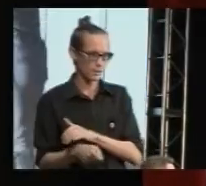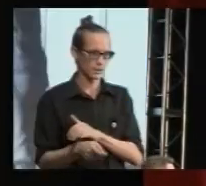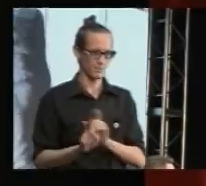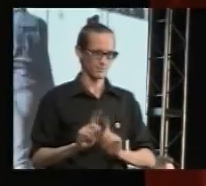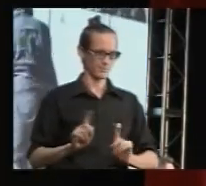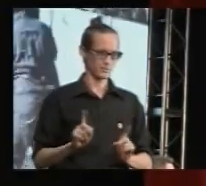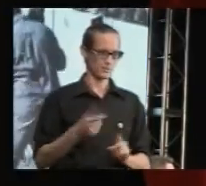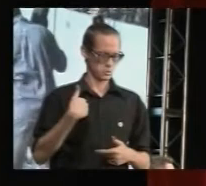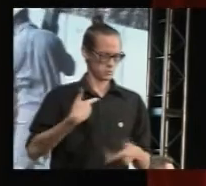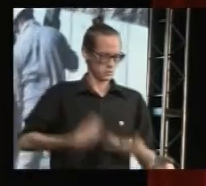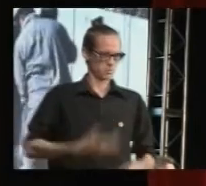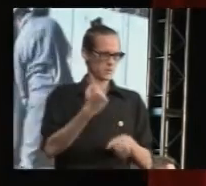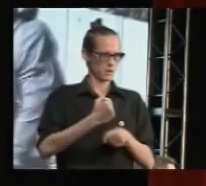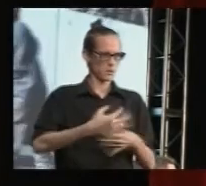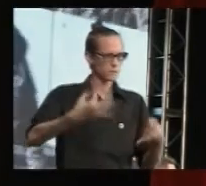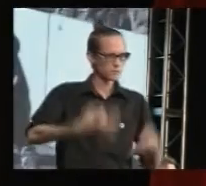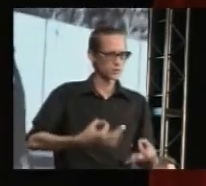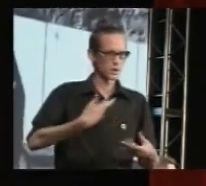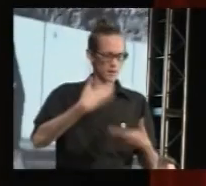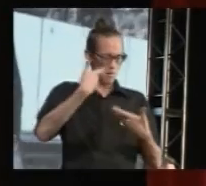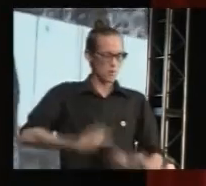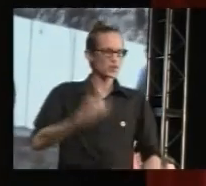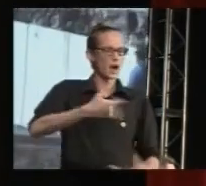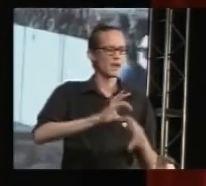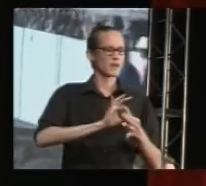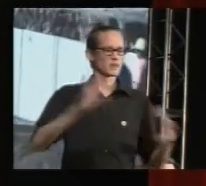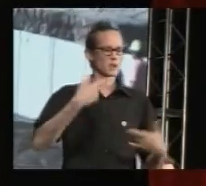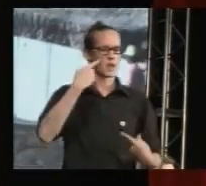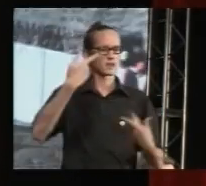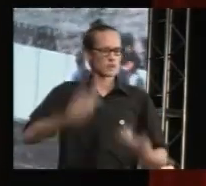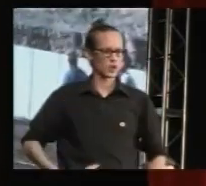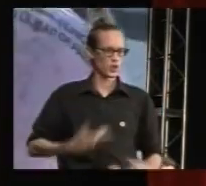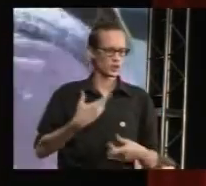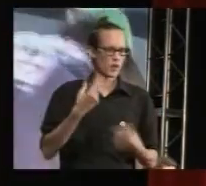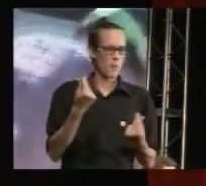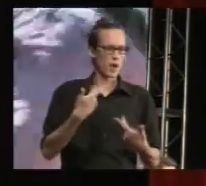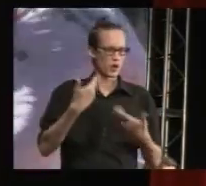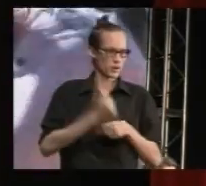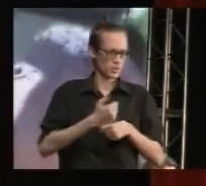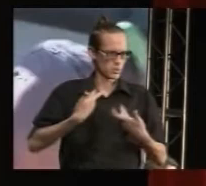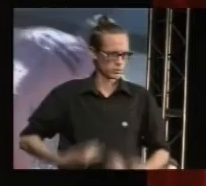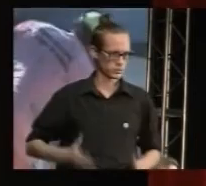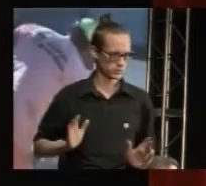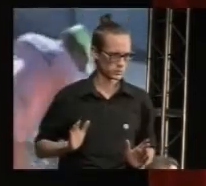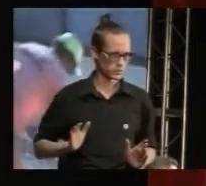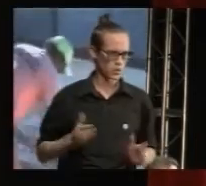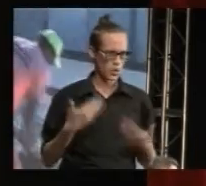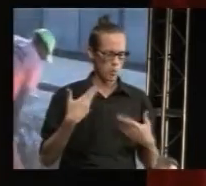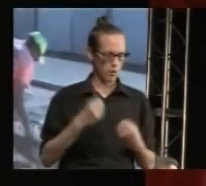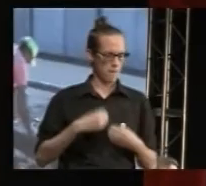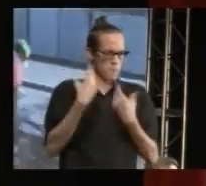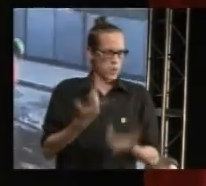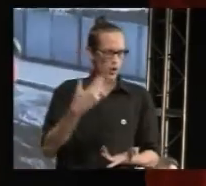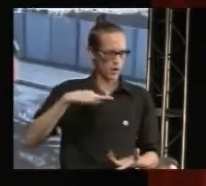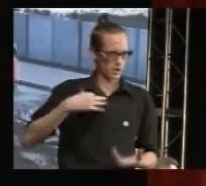partir del empleo genuino, el hombre gana la libertad de ser reconocido por el valor de su trabajo. Puede mejorar su condición de